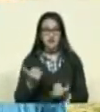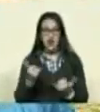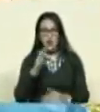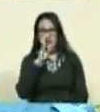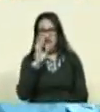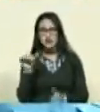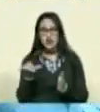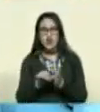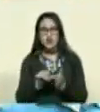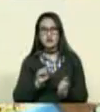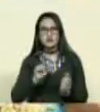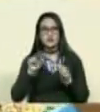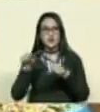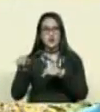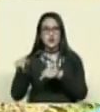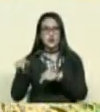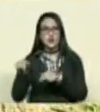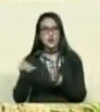dónde.